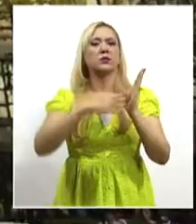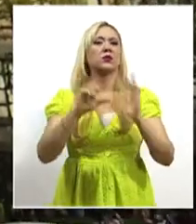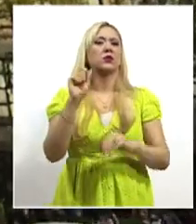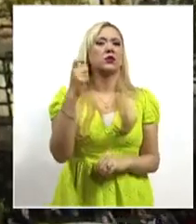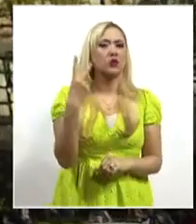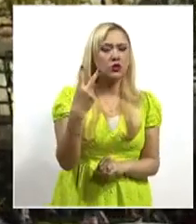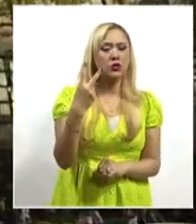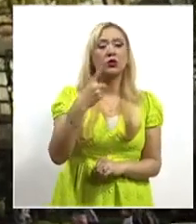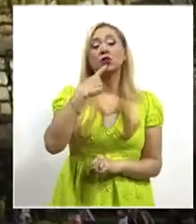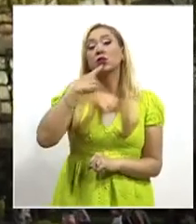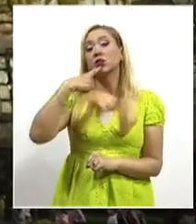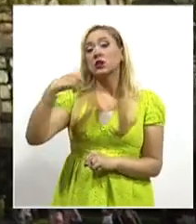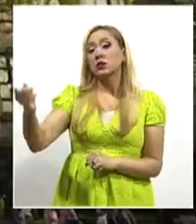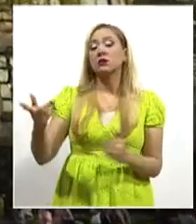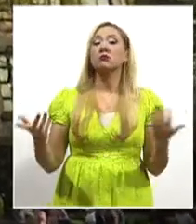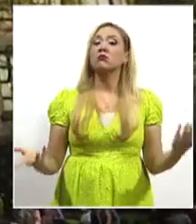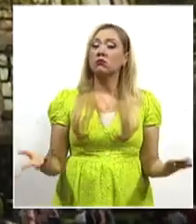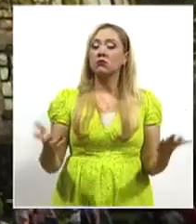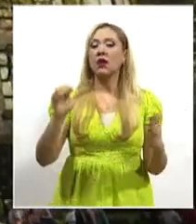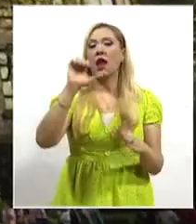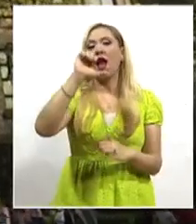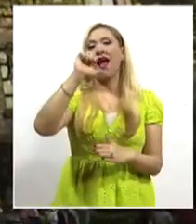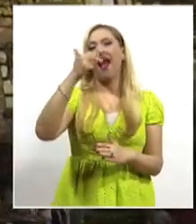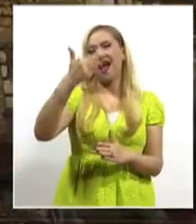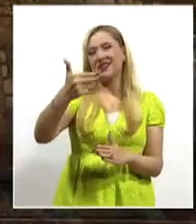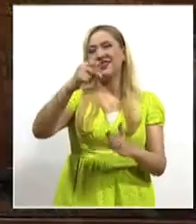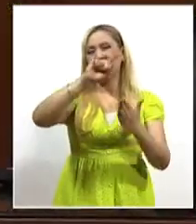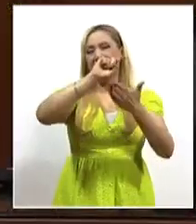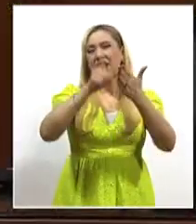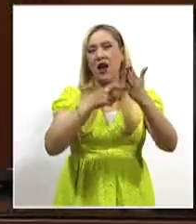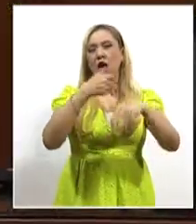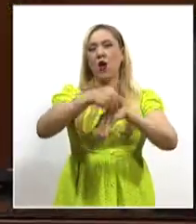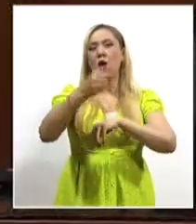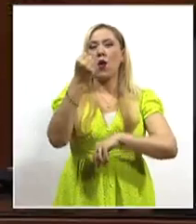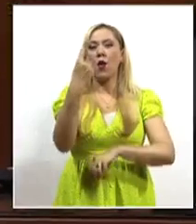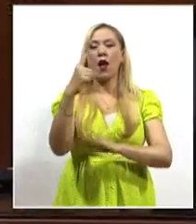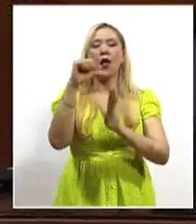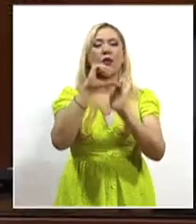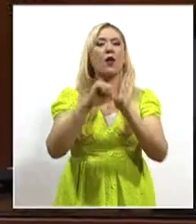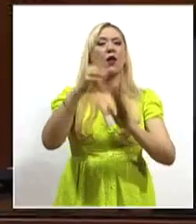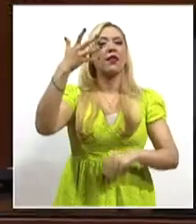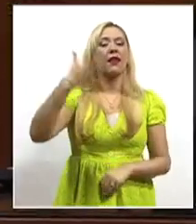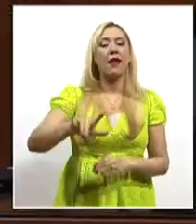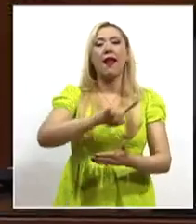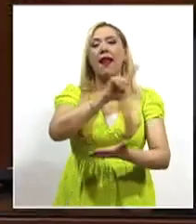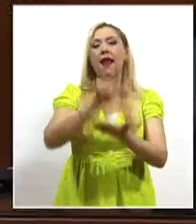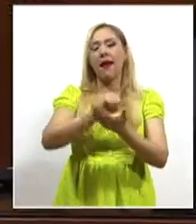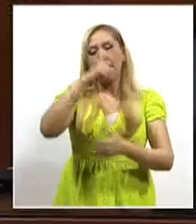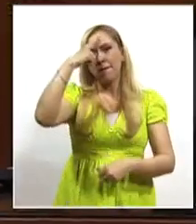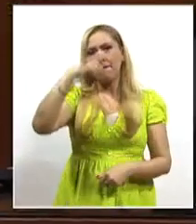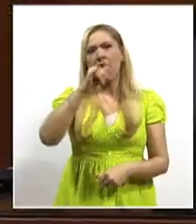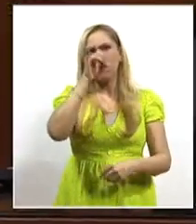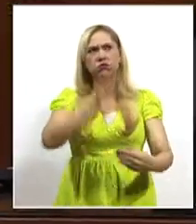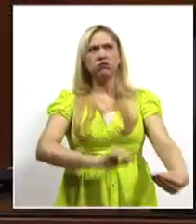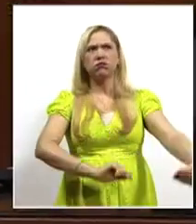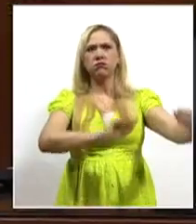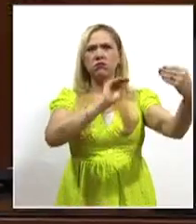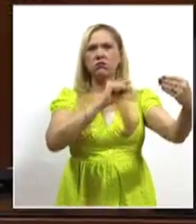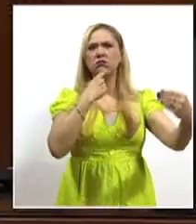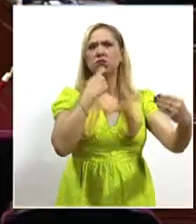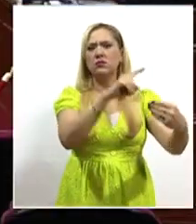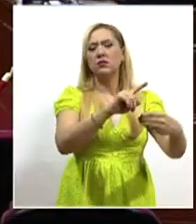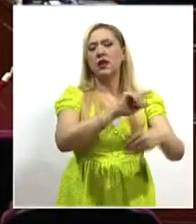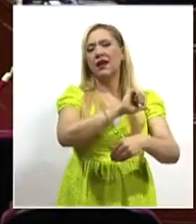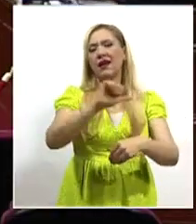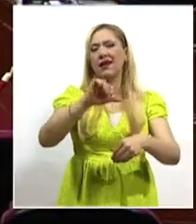77/2022, en la que se invalidó el inciso H del numeral 1 del artículo 10 de la Ley de Medios de Impugnación en materia